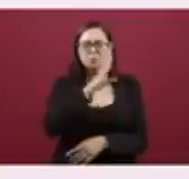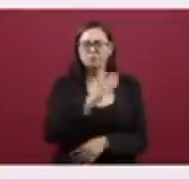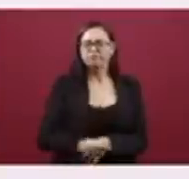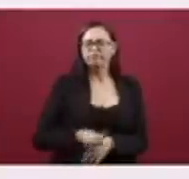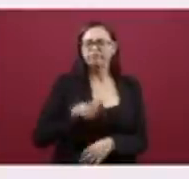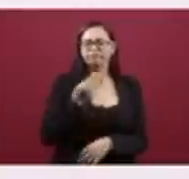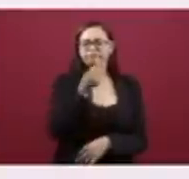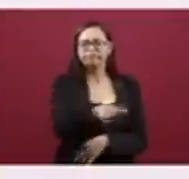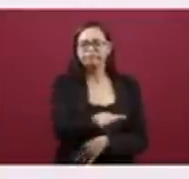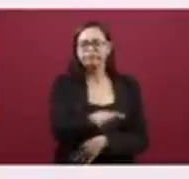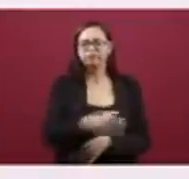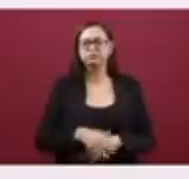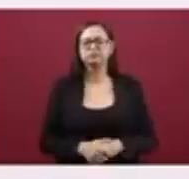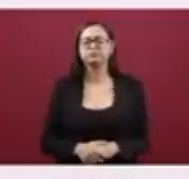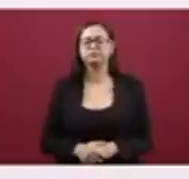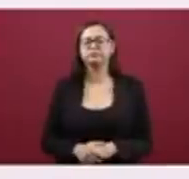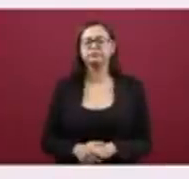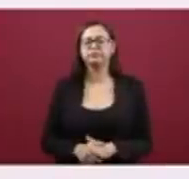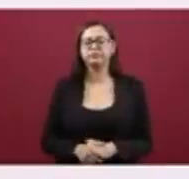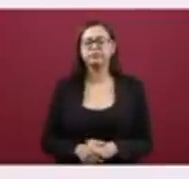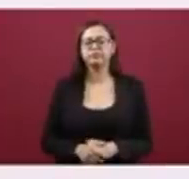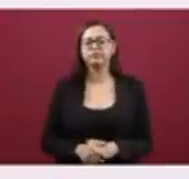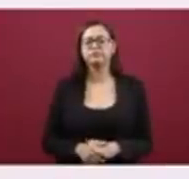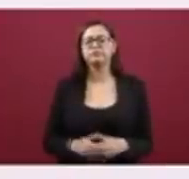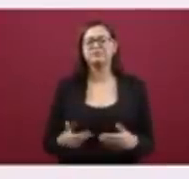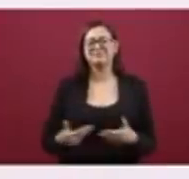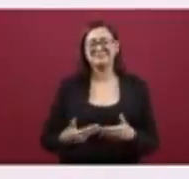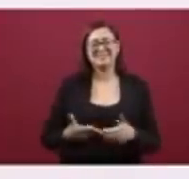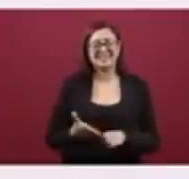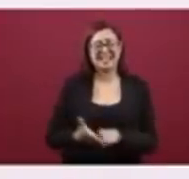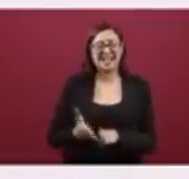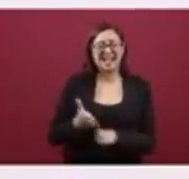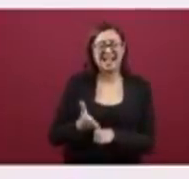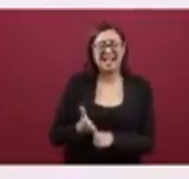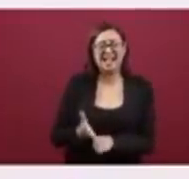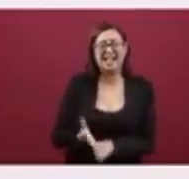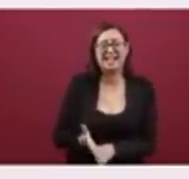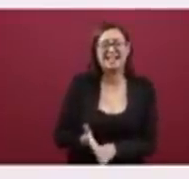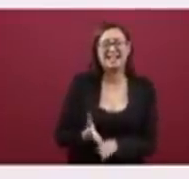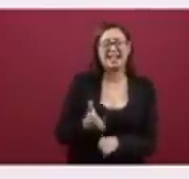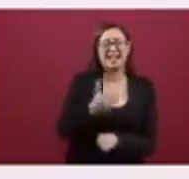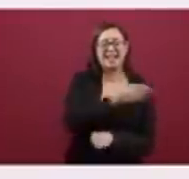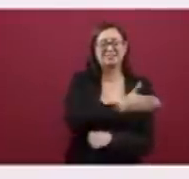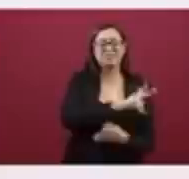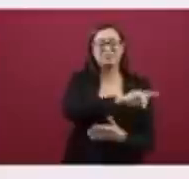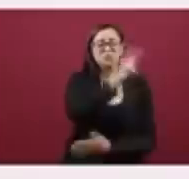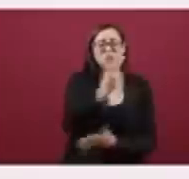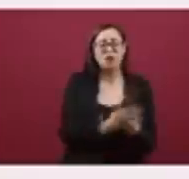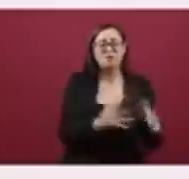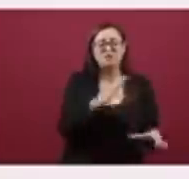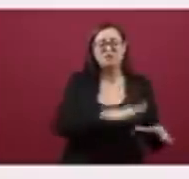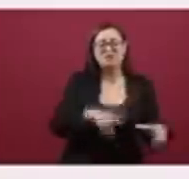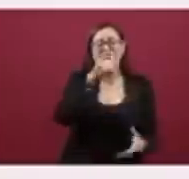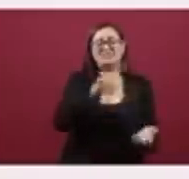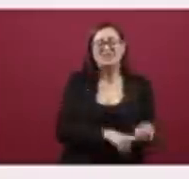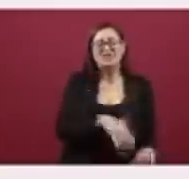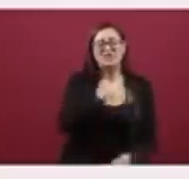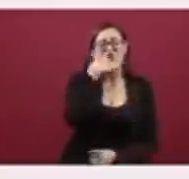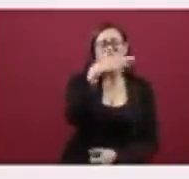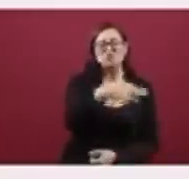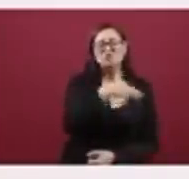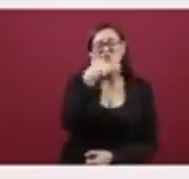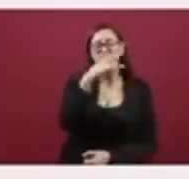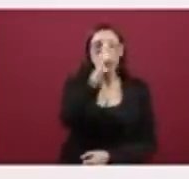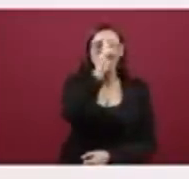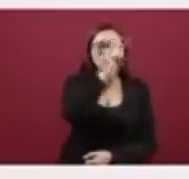por la corrupción que prevalecía en el manejo de los programas sociales decidimos que